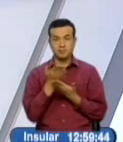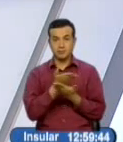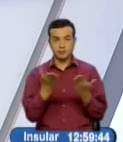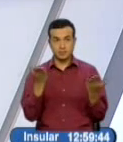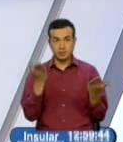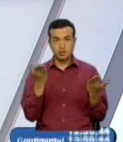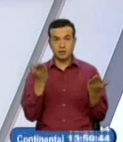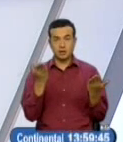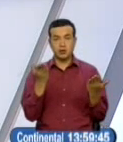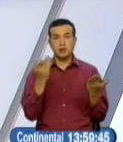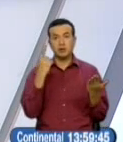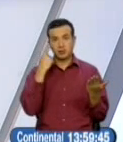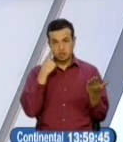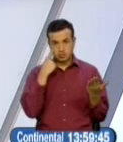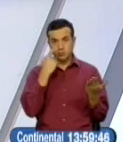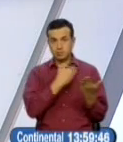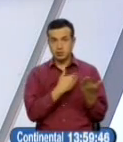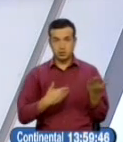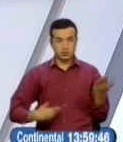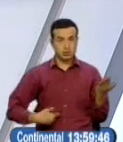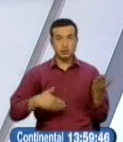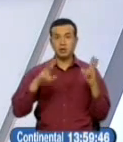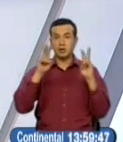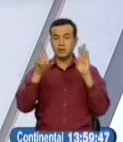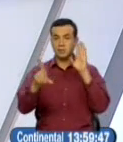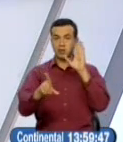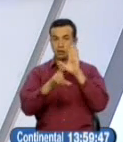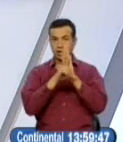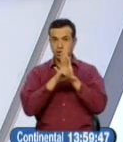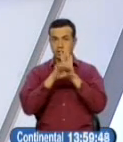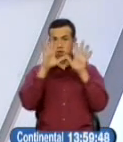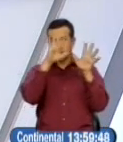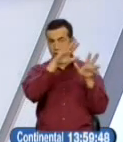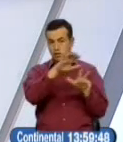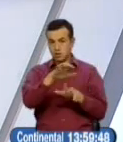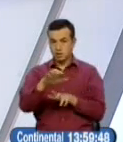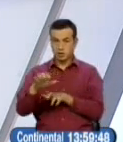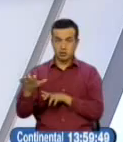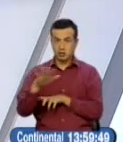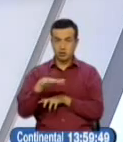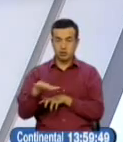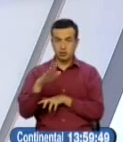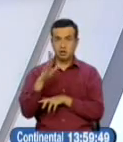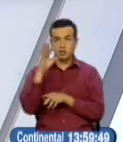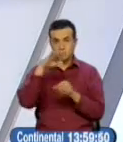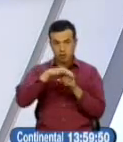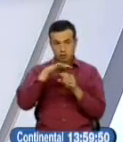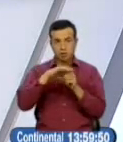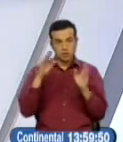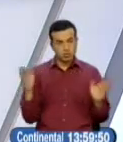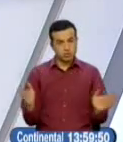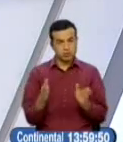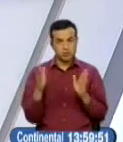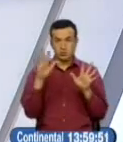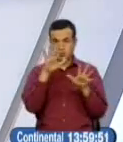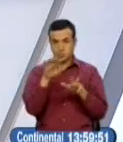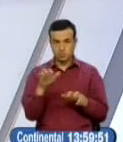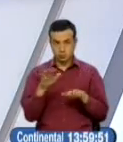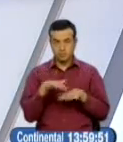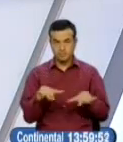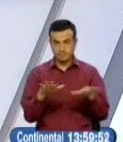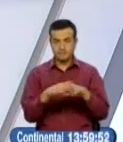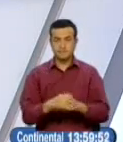resuelve el veto presentado por el Ejecutivo a la Ley Orgánica de Agrobiodiversidad, Semillas y Fomento de la Agricultura.